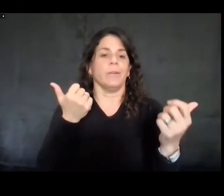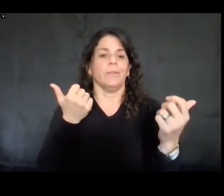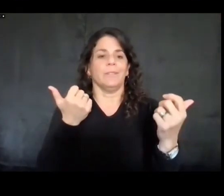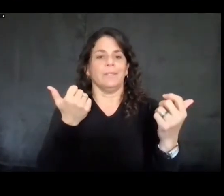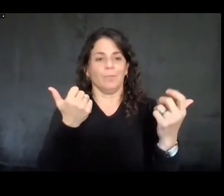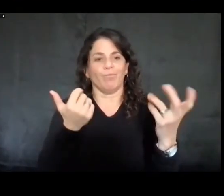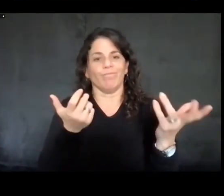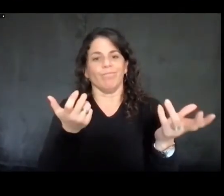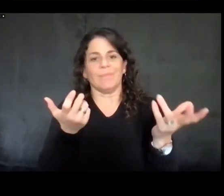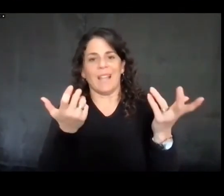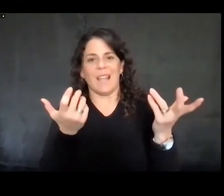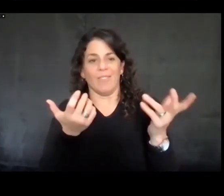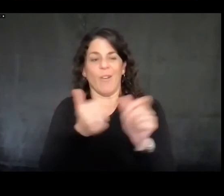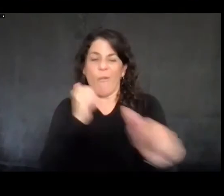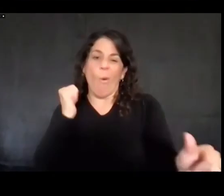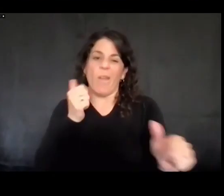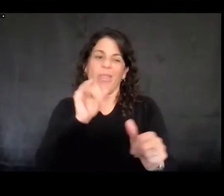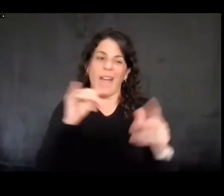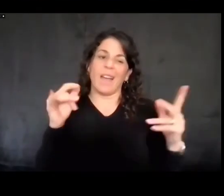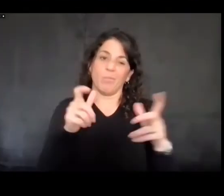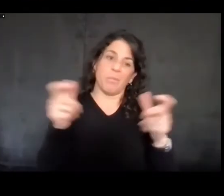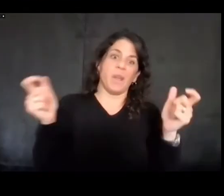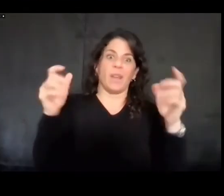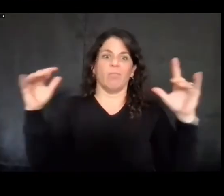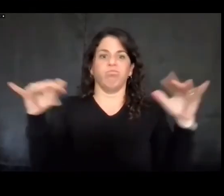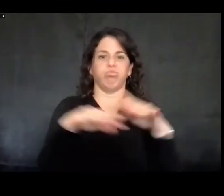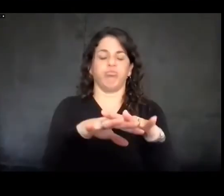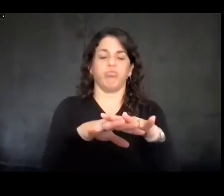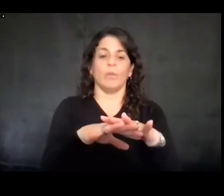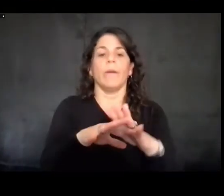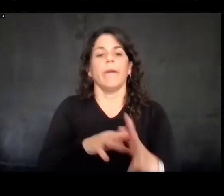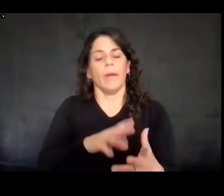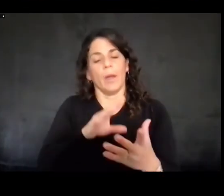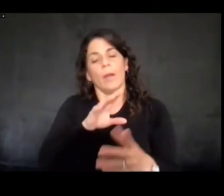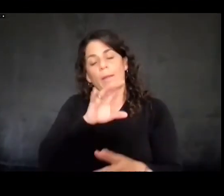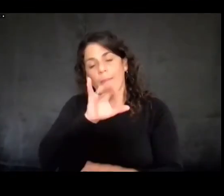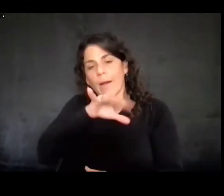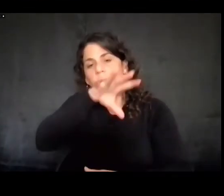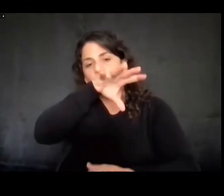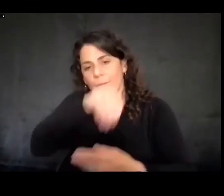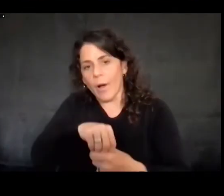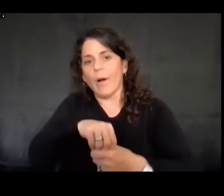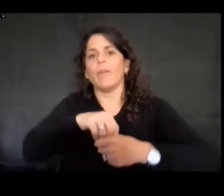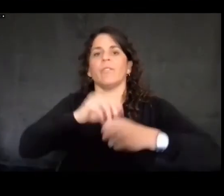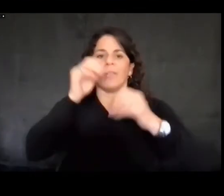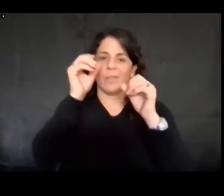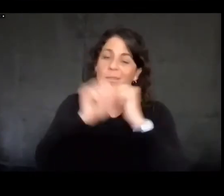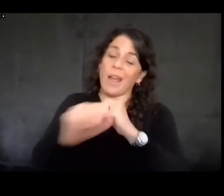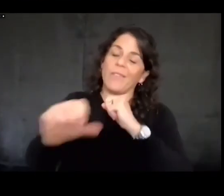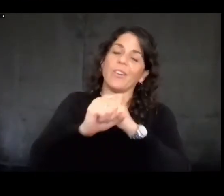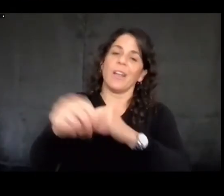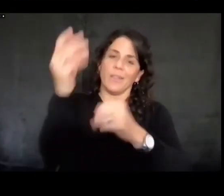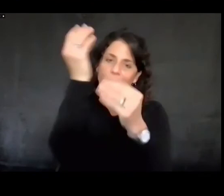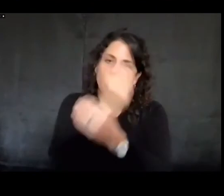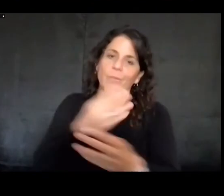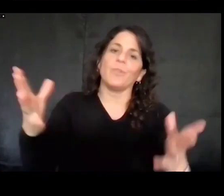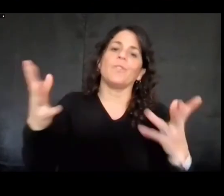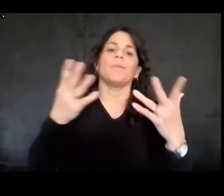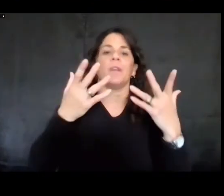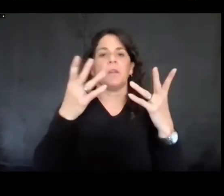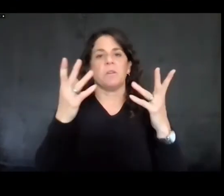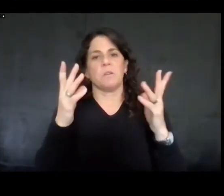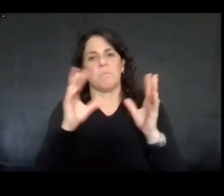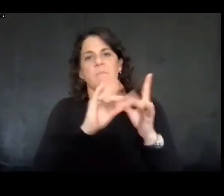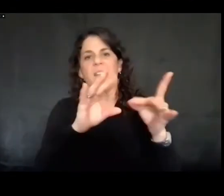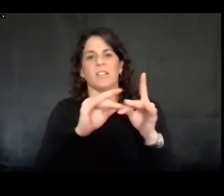esas reuniones y eso envuelve mensaje mensajes de desalentar a